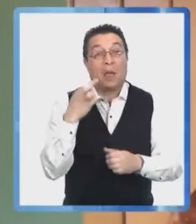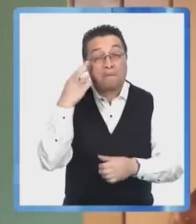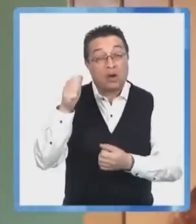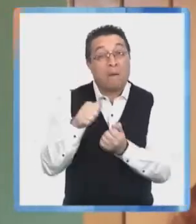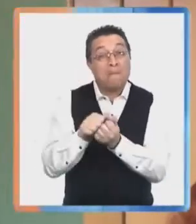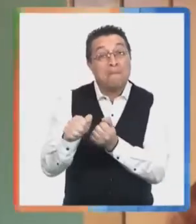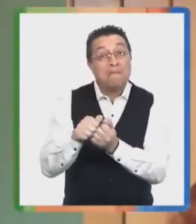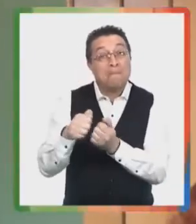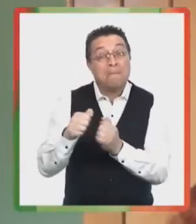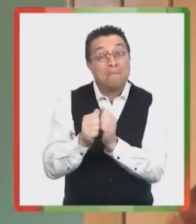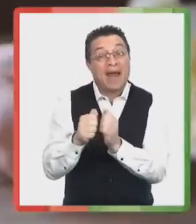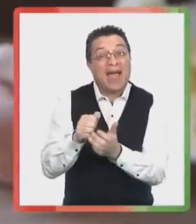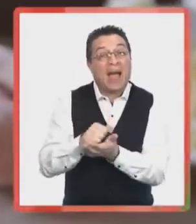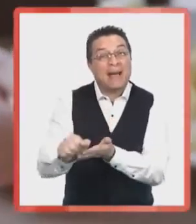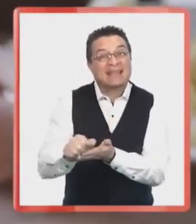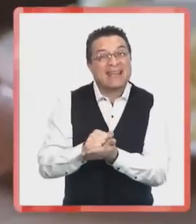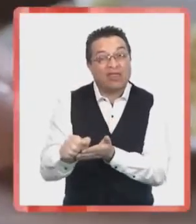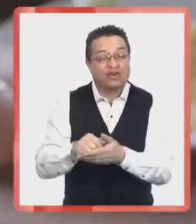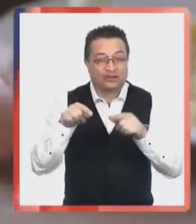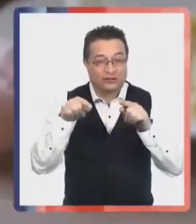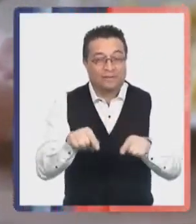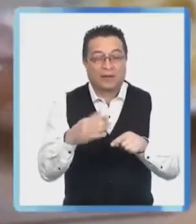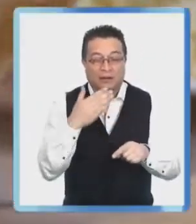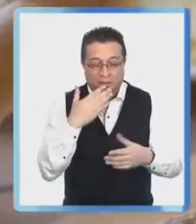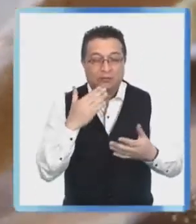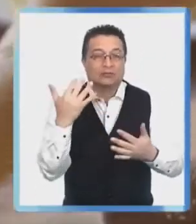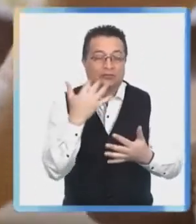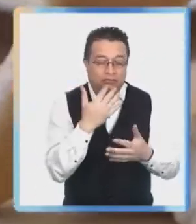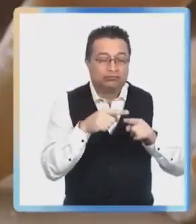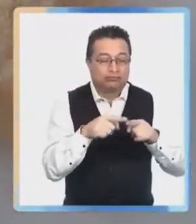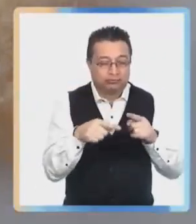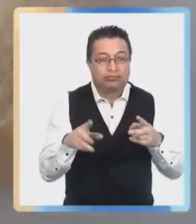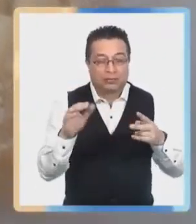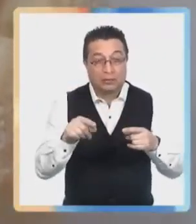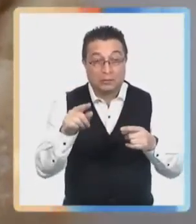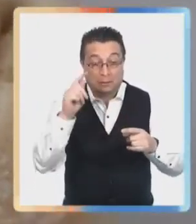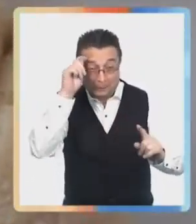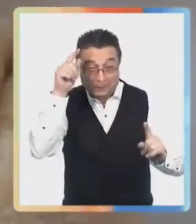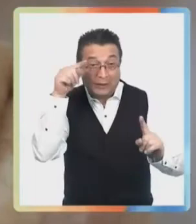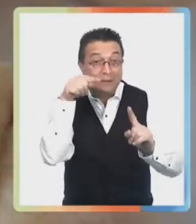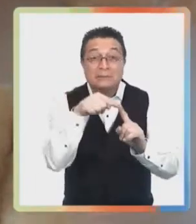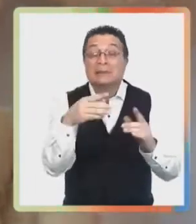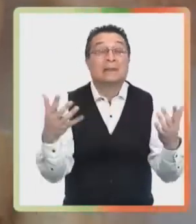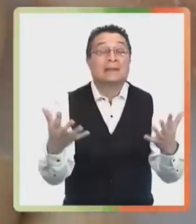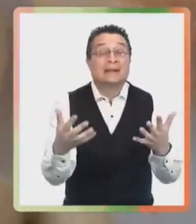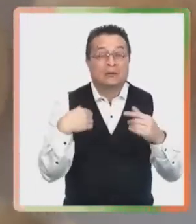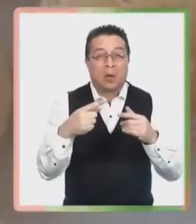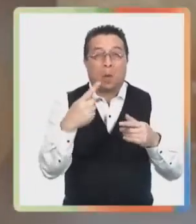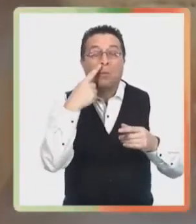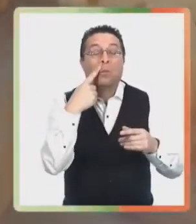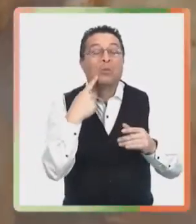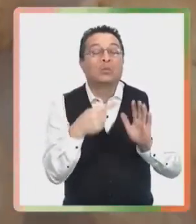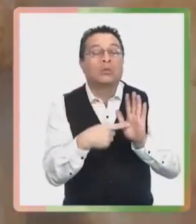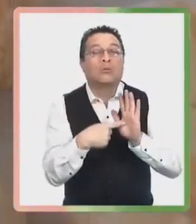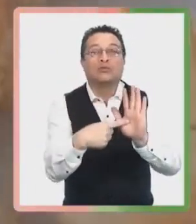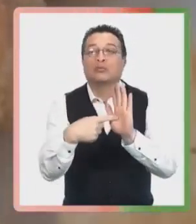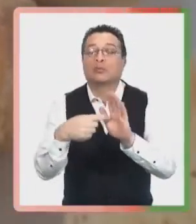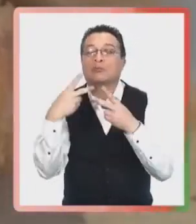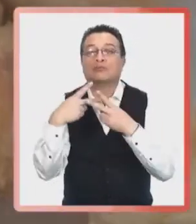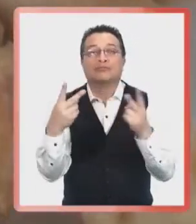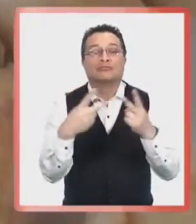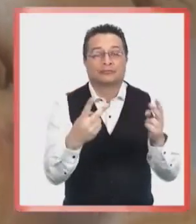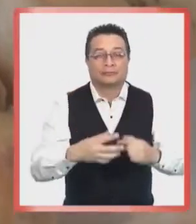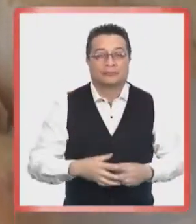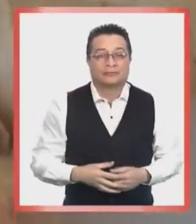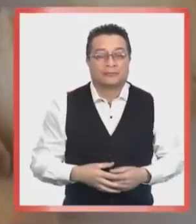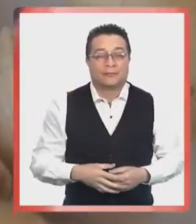el pan amasado, hacemos este bocado de dama que es exquisito. Y la idea, ¿cierto? Cuando empecemos con esto es también hacer una muestra y una